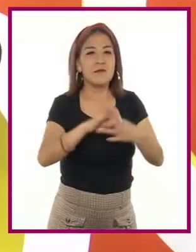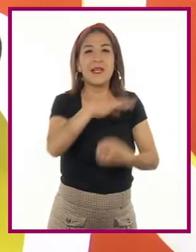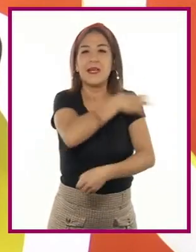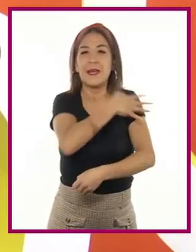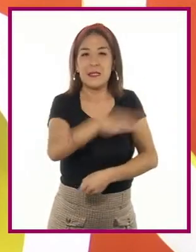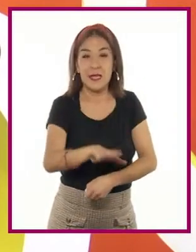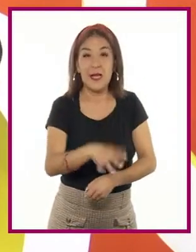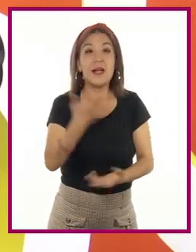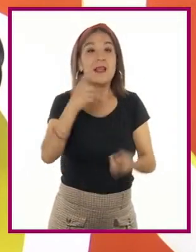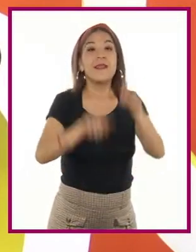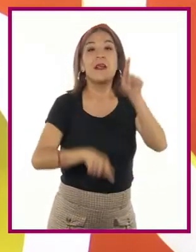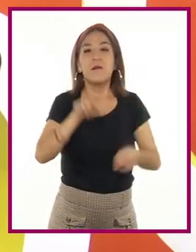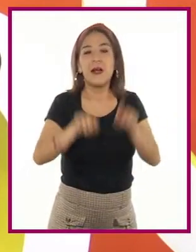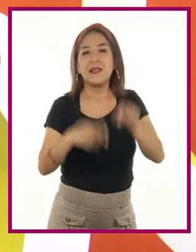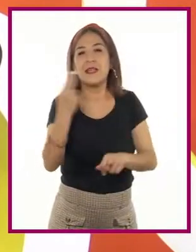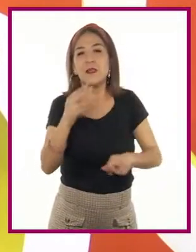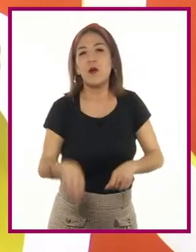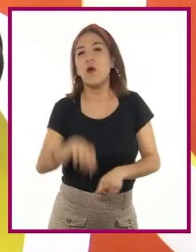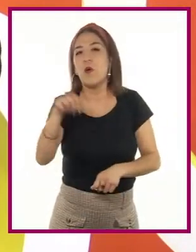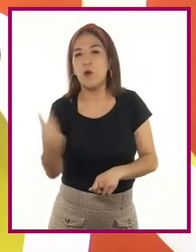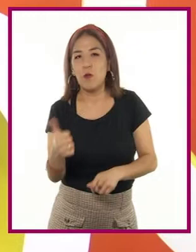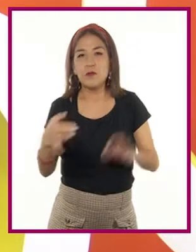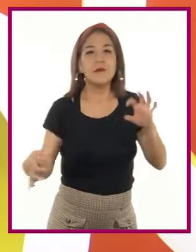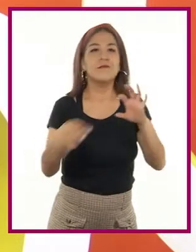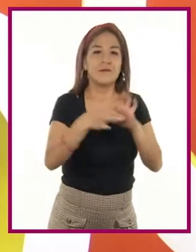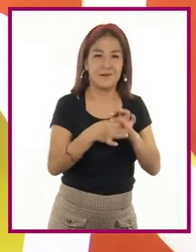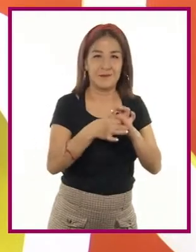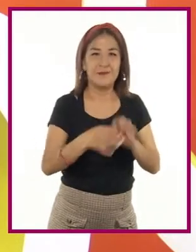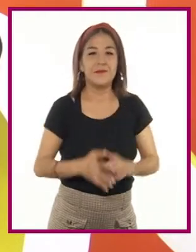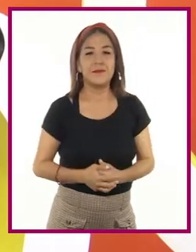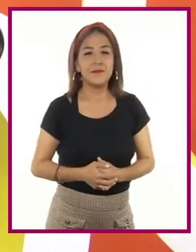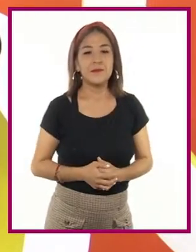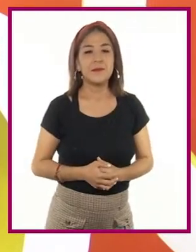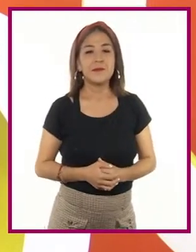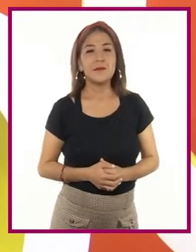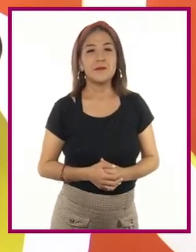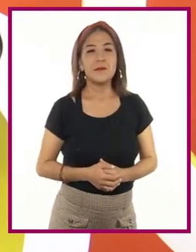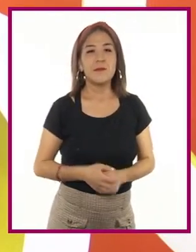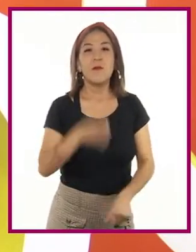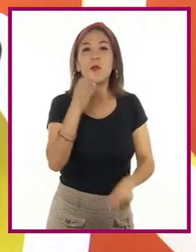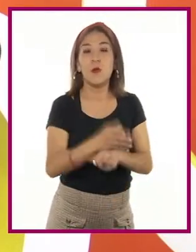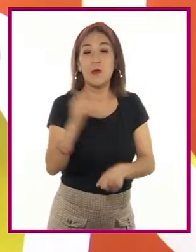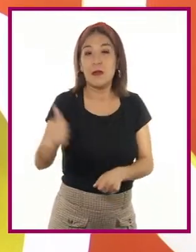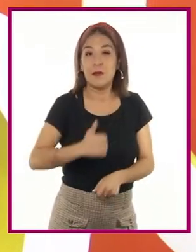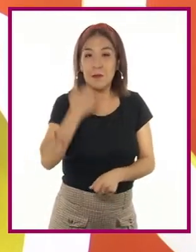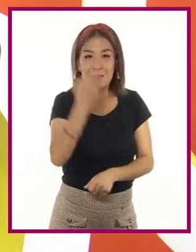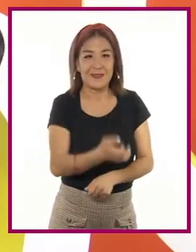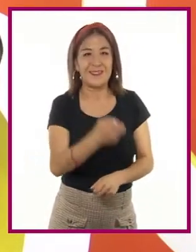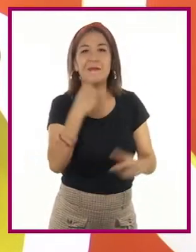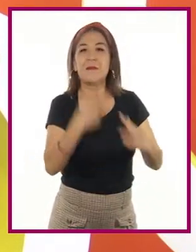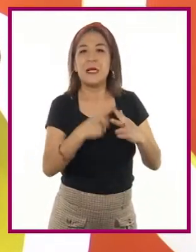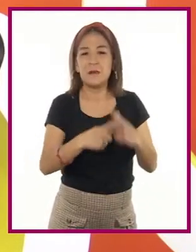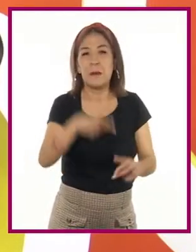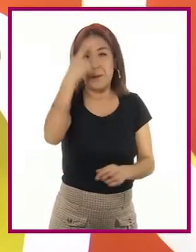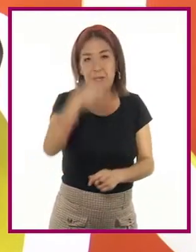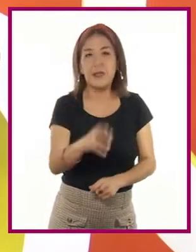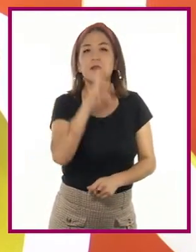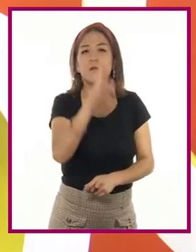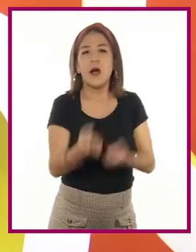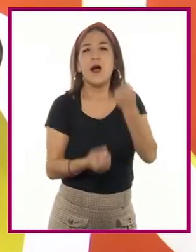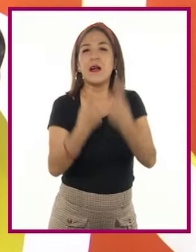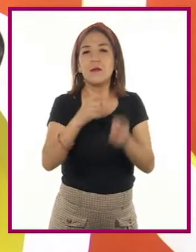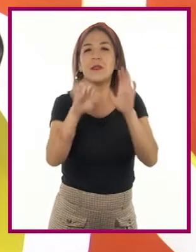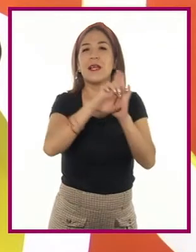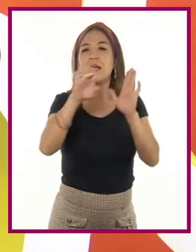según sea requerido por otra condición aprovechemos esta situación para resolver algunos